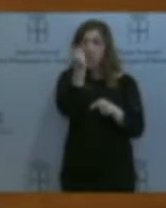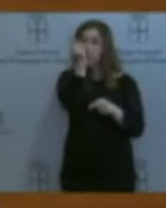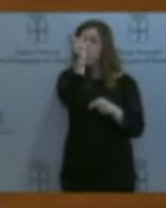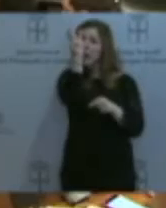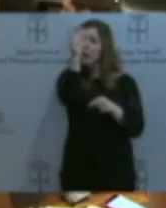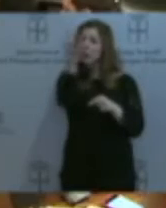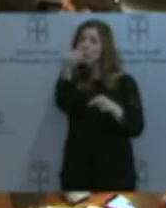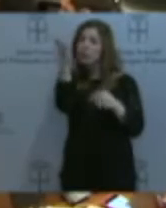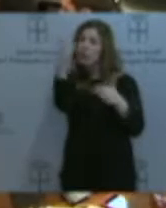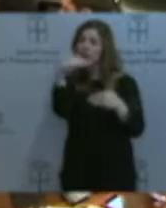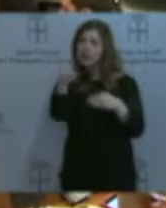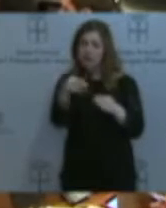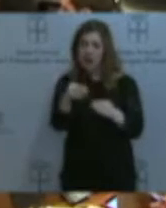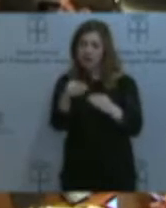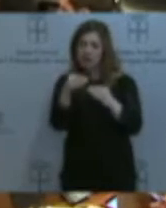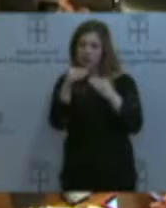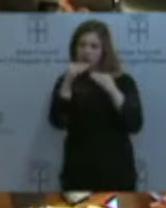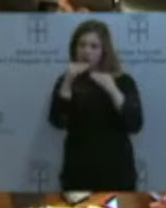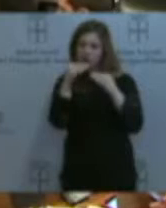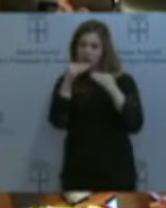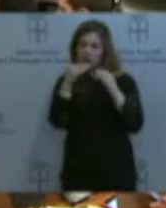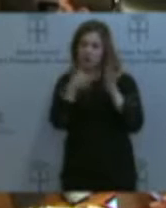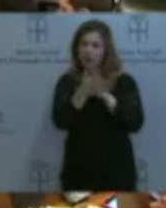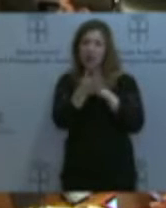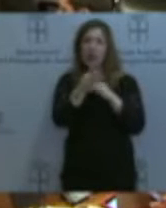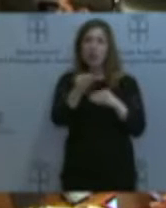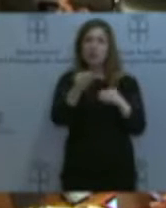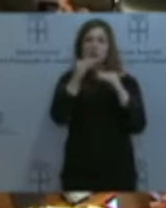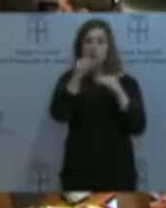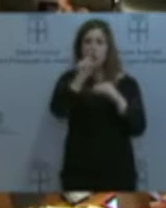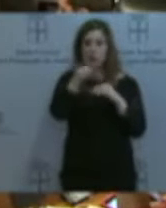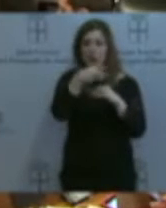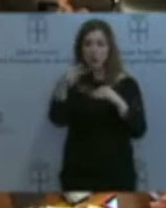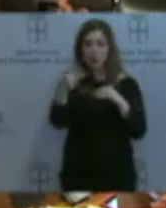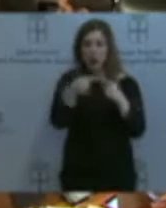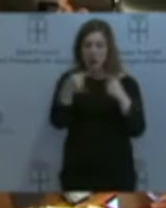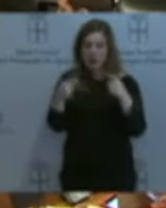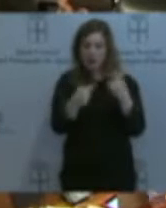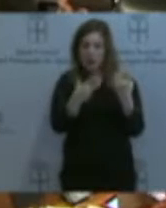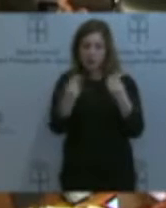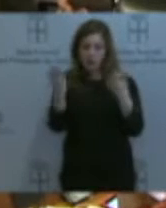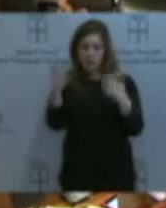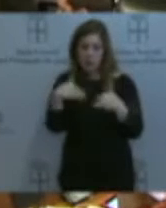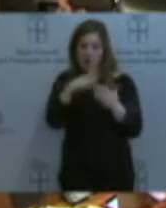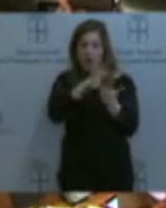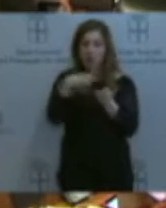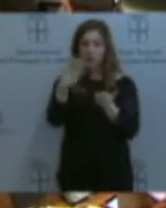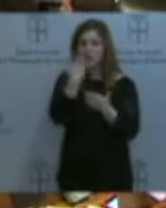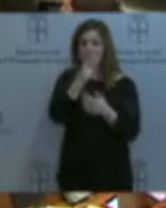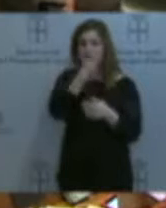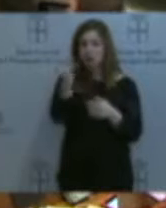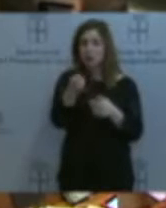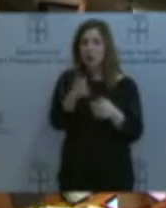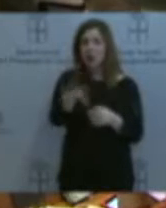a comerlo se convertían en pinchos de €1. La diferencia no era muy grande, seguramente, con los pinchos de otros centros escolares, pero la lección era mucho